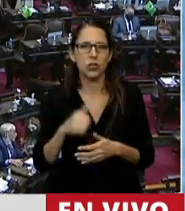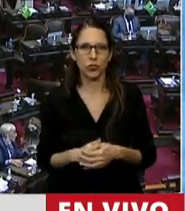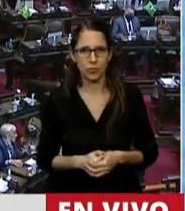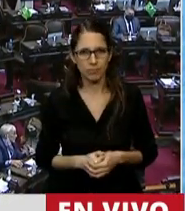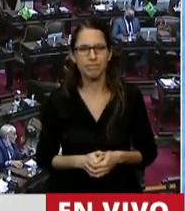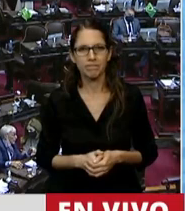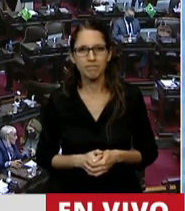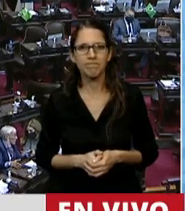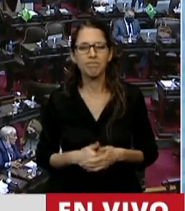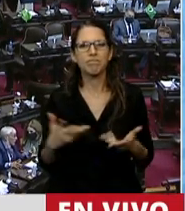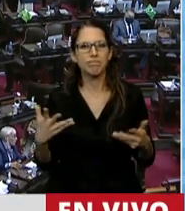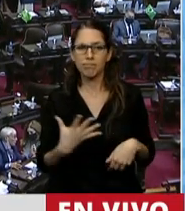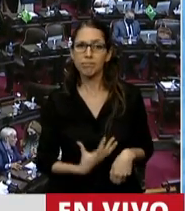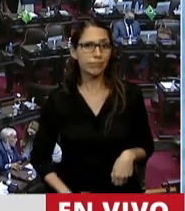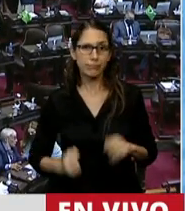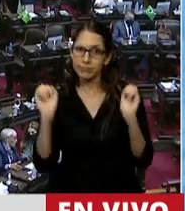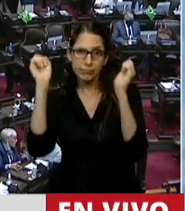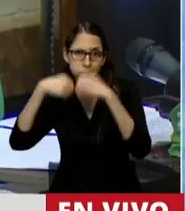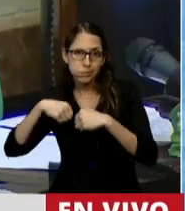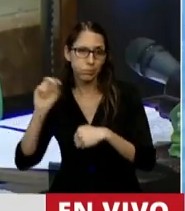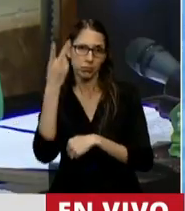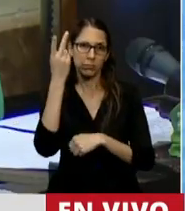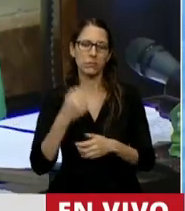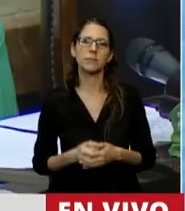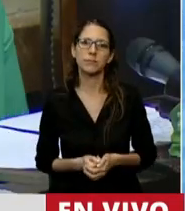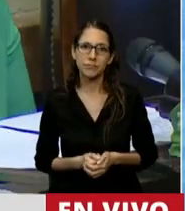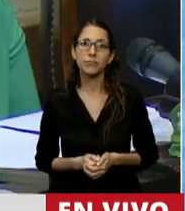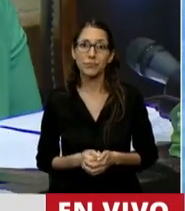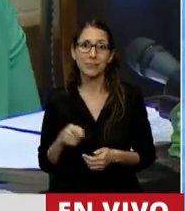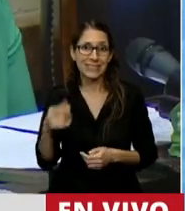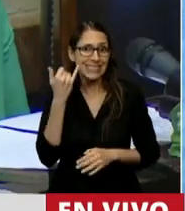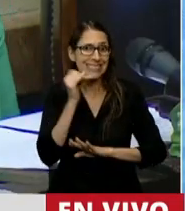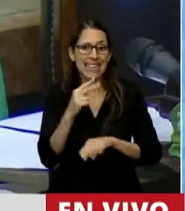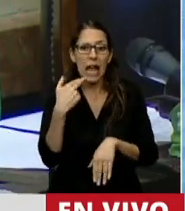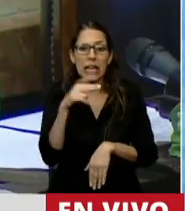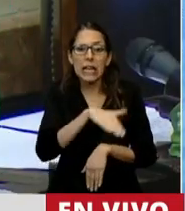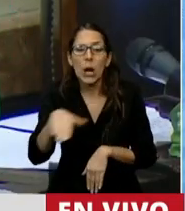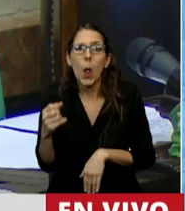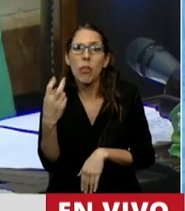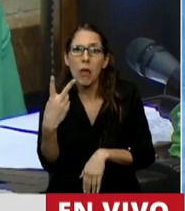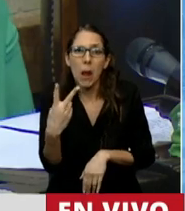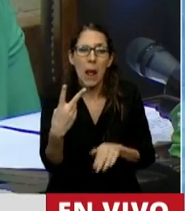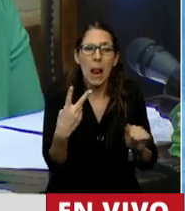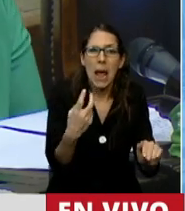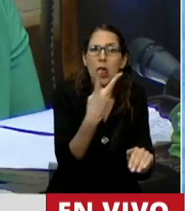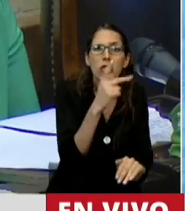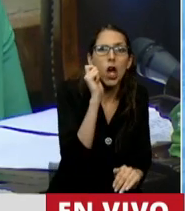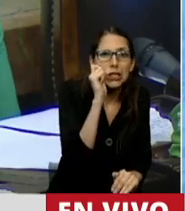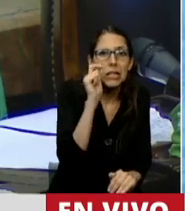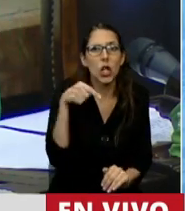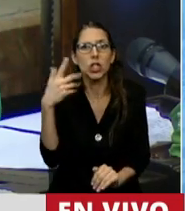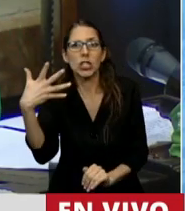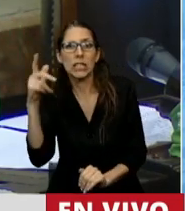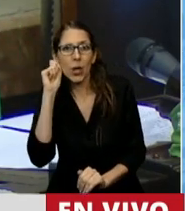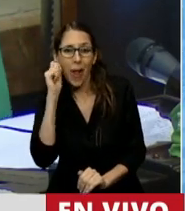producto de un aborto clandestino, dejando solo dos pequeños niños, uno de 2 y uno de 5, uno de ellos mi